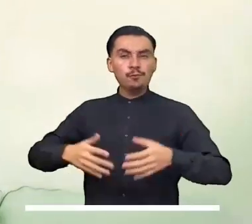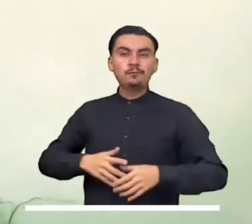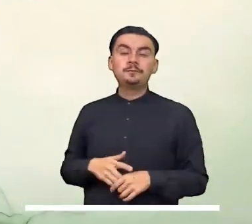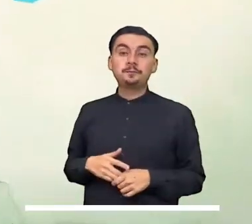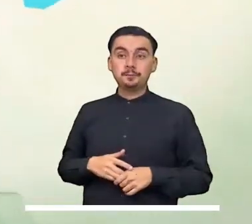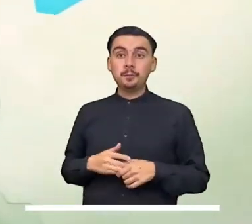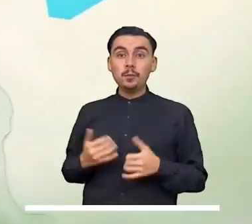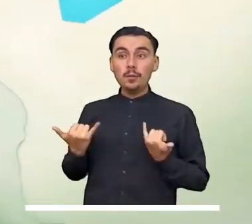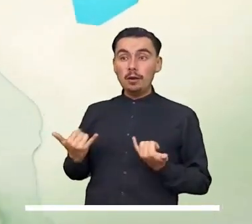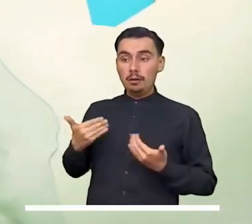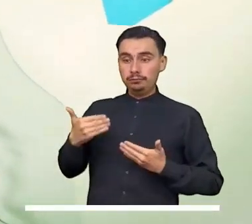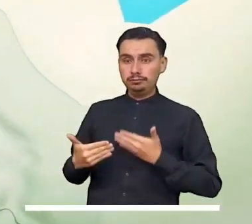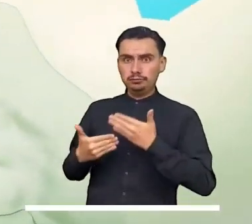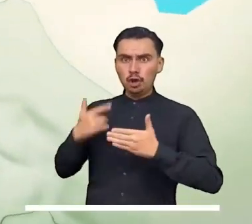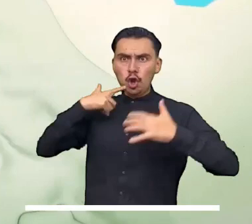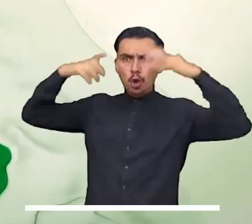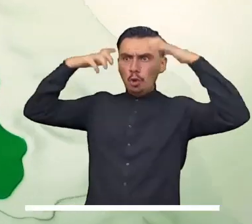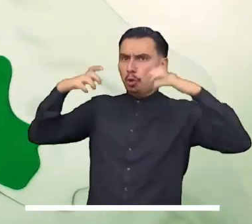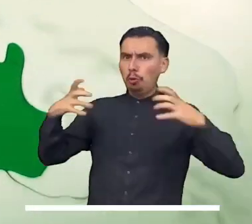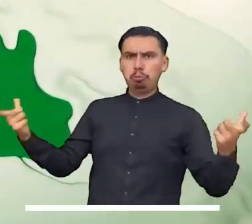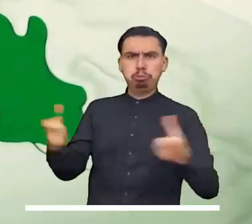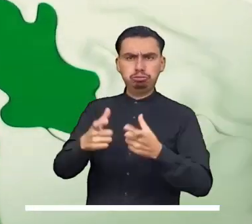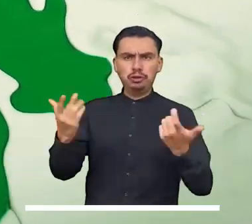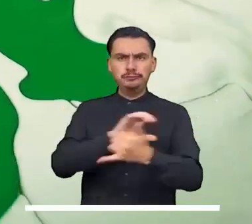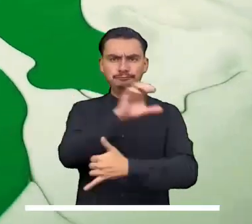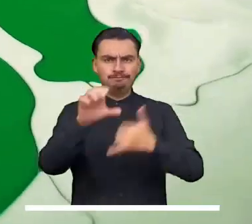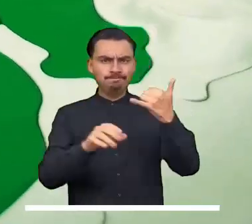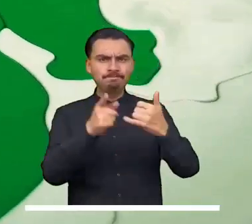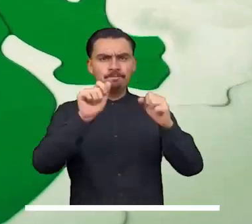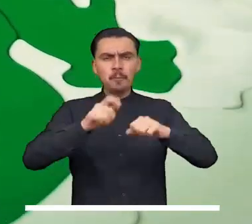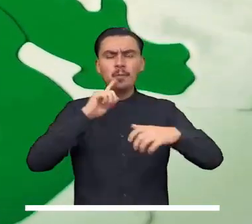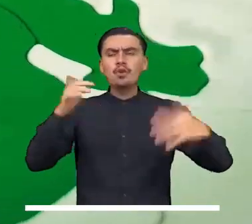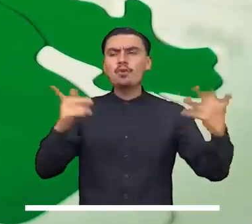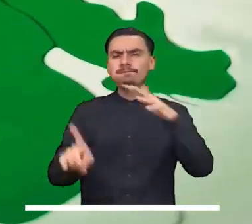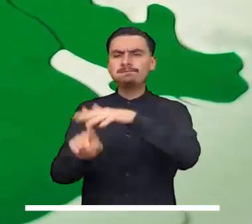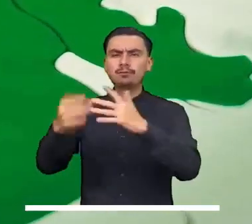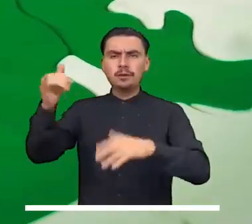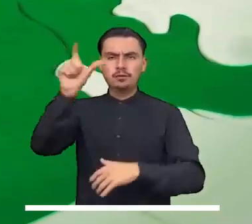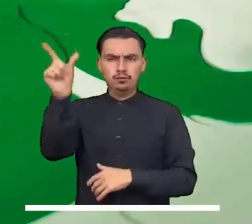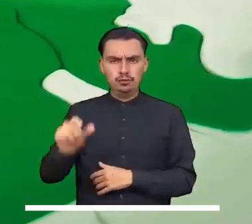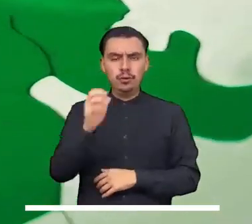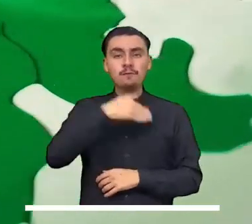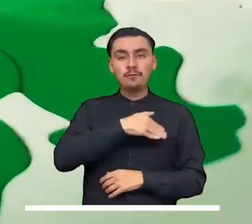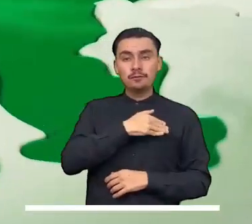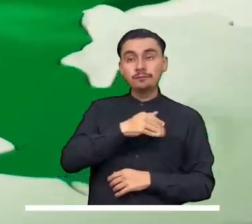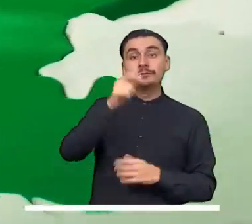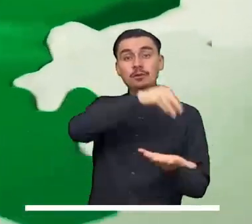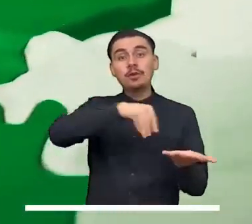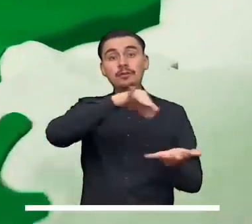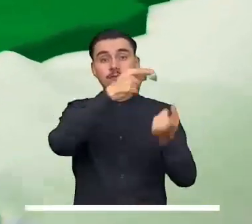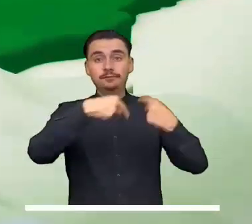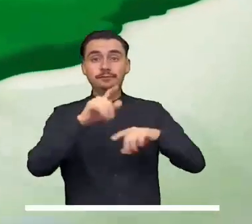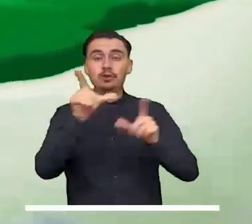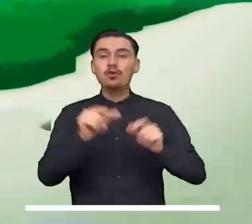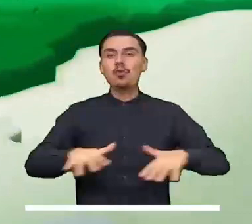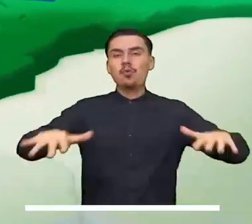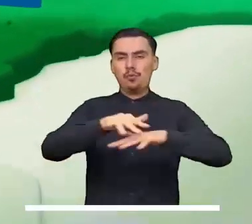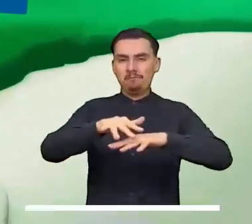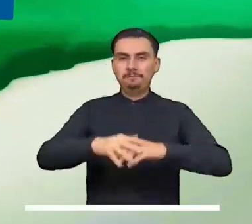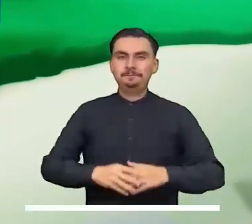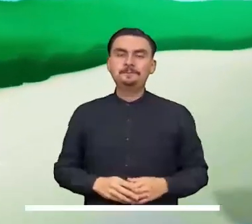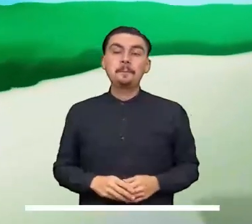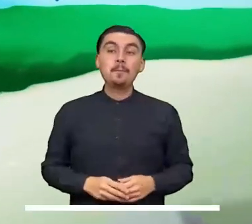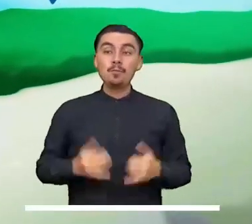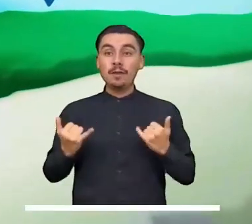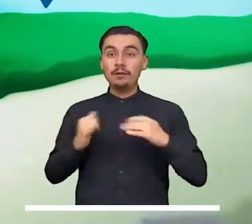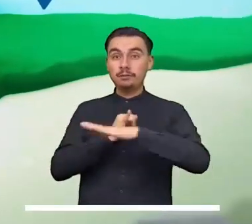se esperan en el Caribe podrían surgir en el sur de Sucre, Bolívar, Atlántico y Cesar. En el archipiélago de San